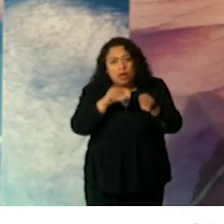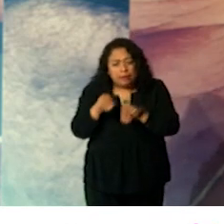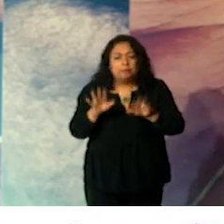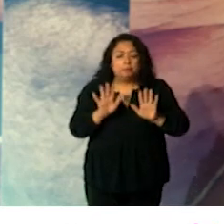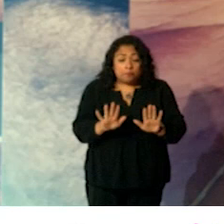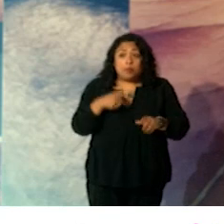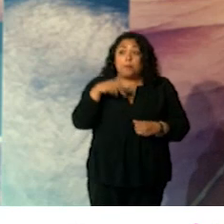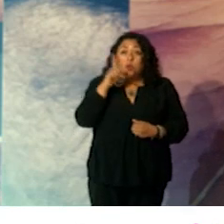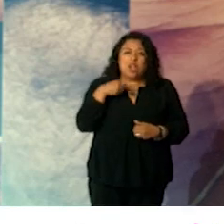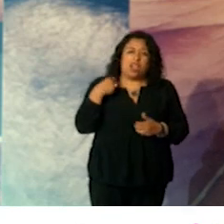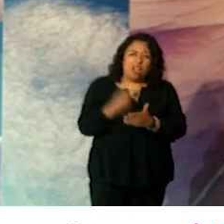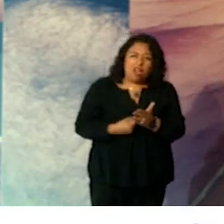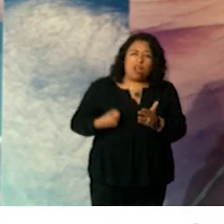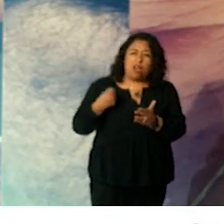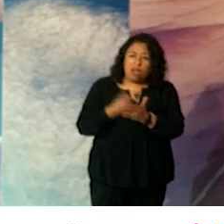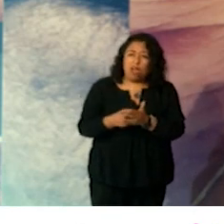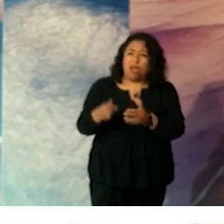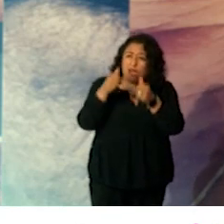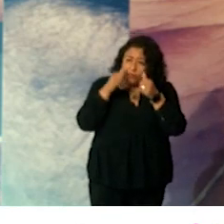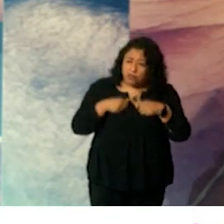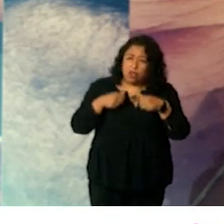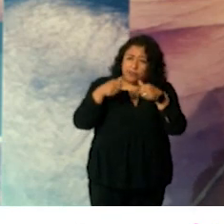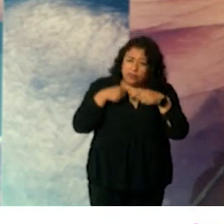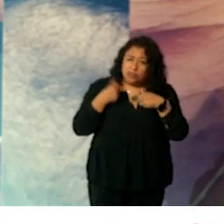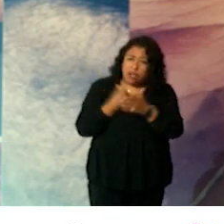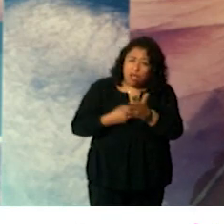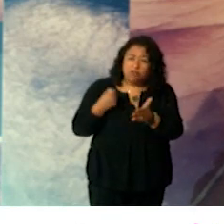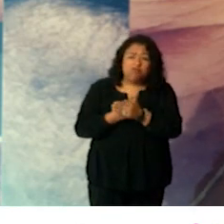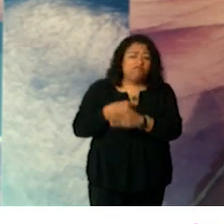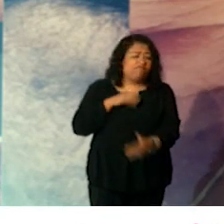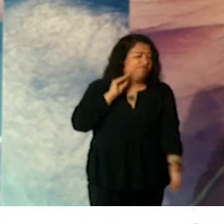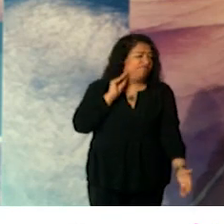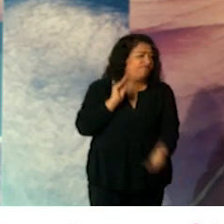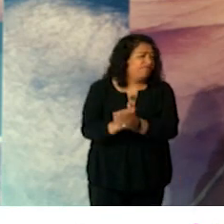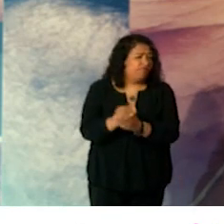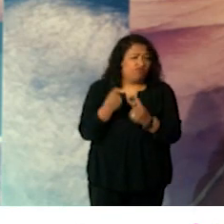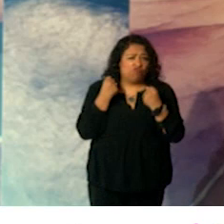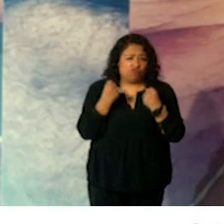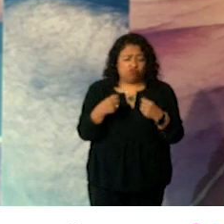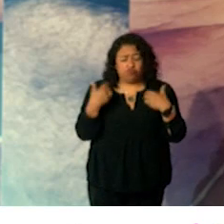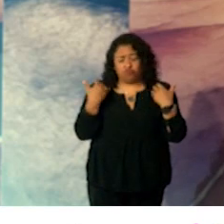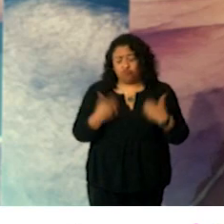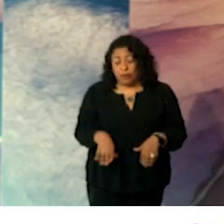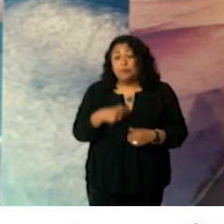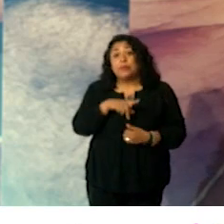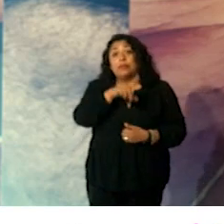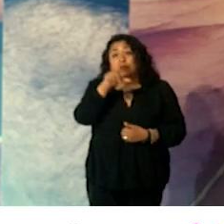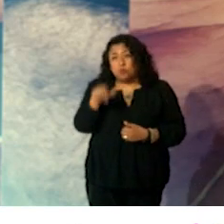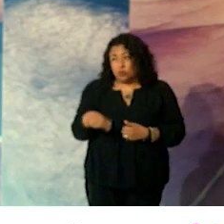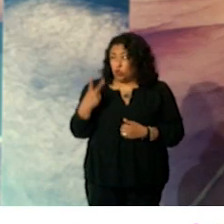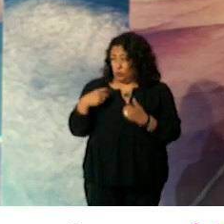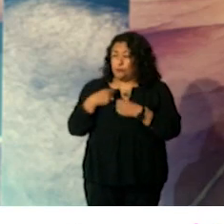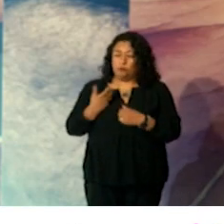mujeres que estuvieron luchando porque se les escuchara, pues, habían sido totalmente ignoradas. Cuando llegamos hace